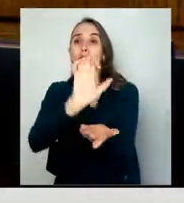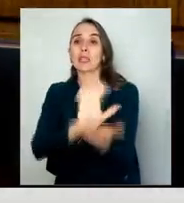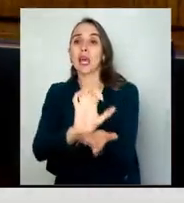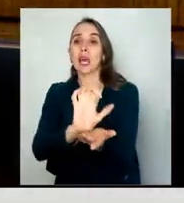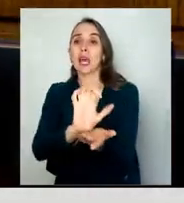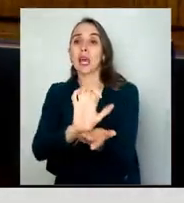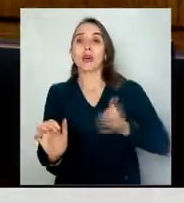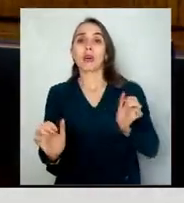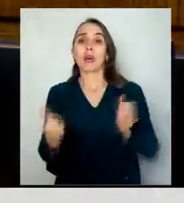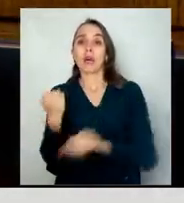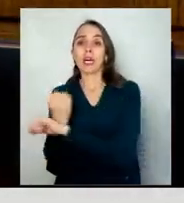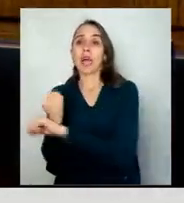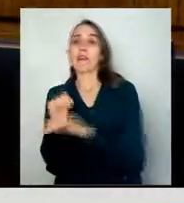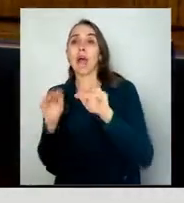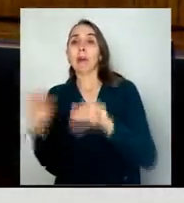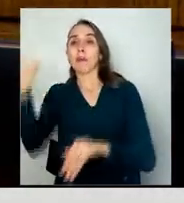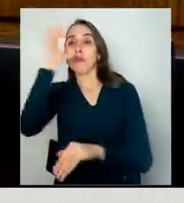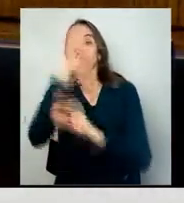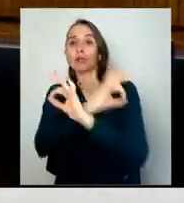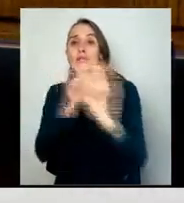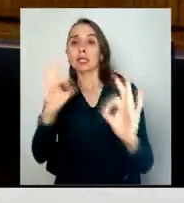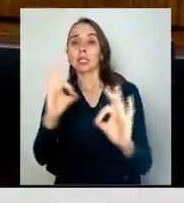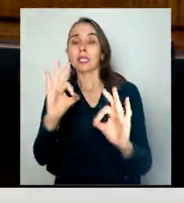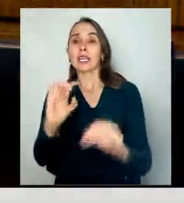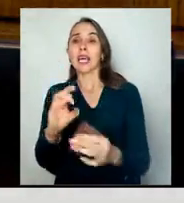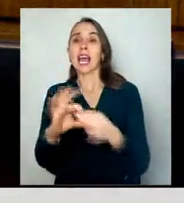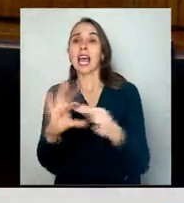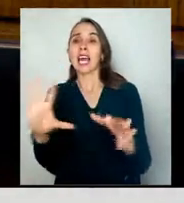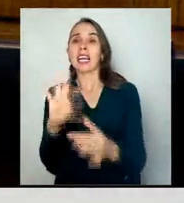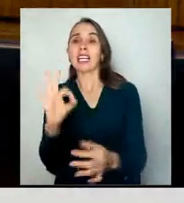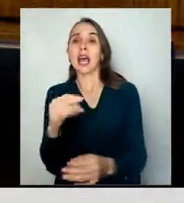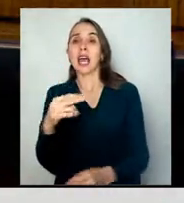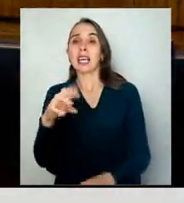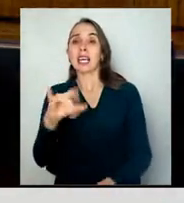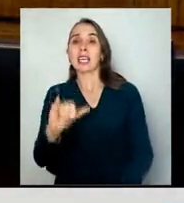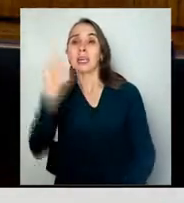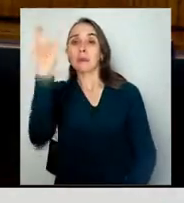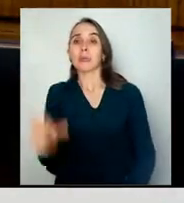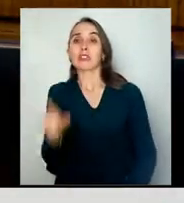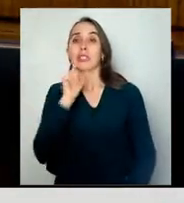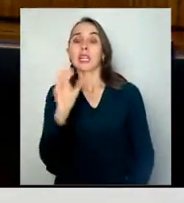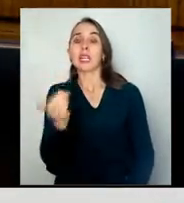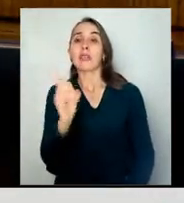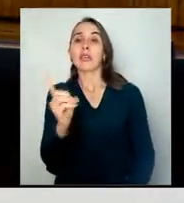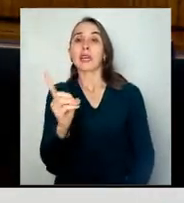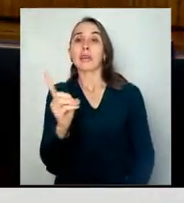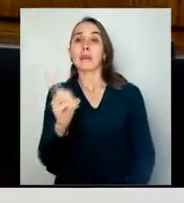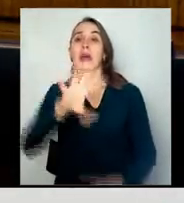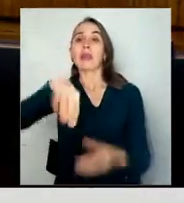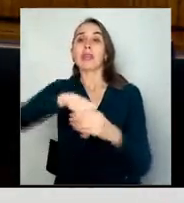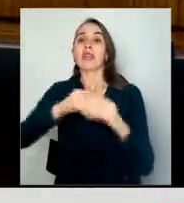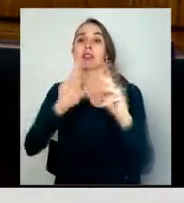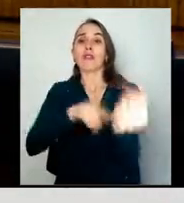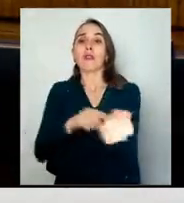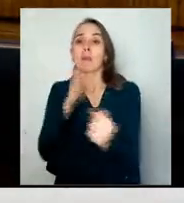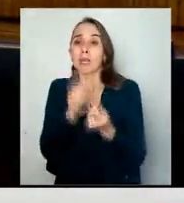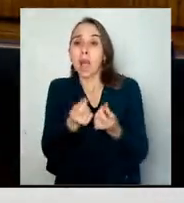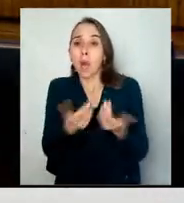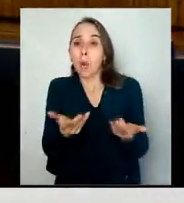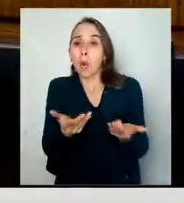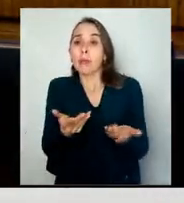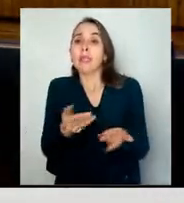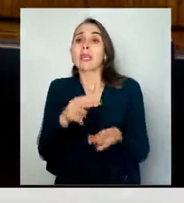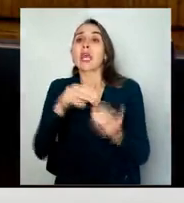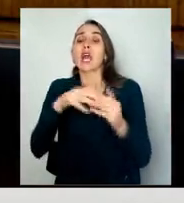apoyó su búsqueda Y esto es sumamente grave Henry era una persona con discapacidad era parte de una familia humilde de la comuna de los Andes y